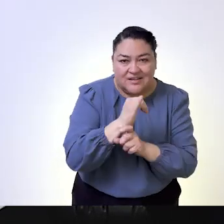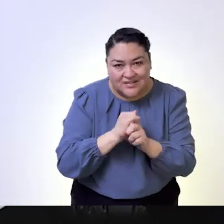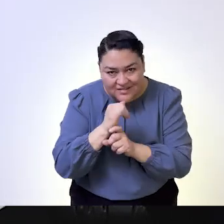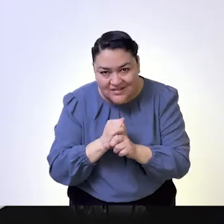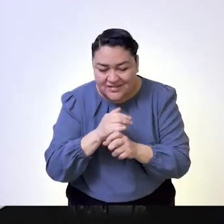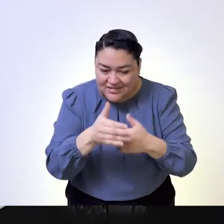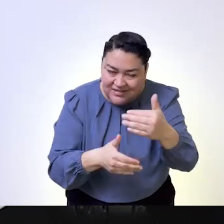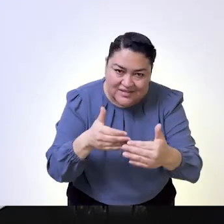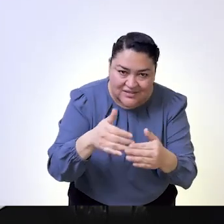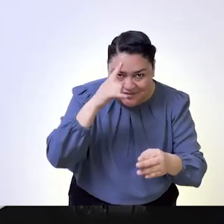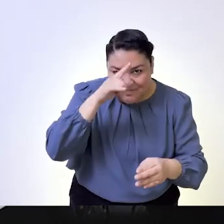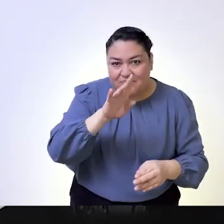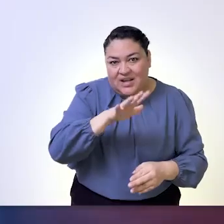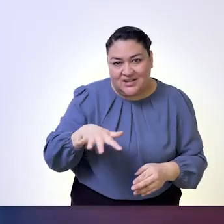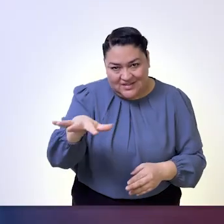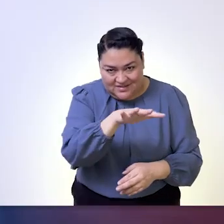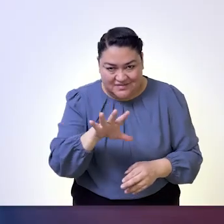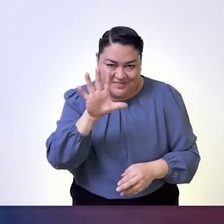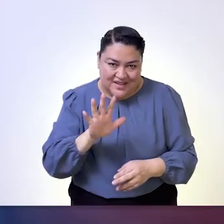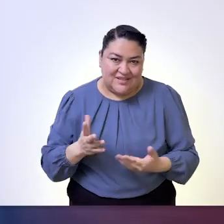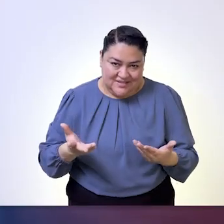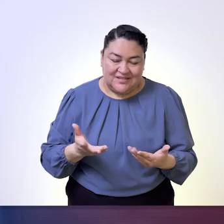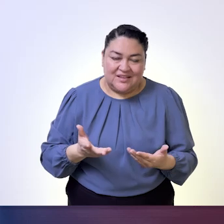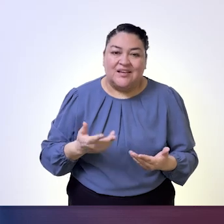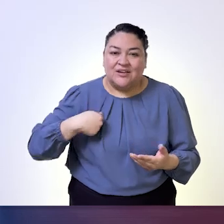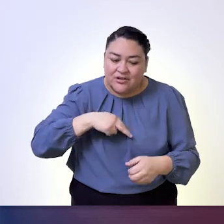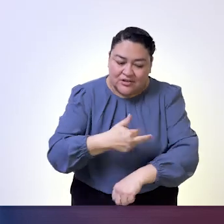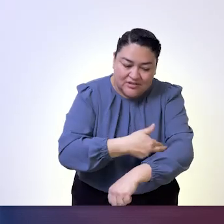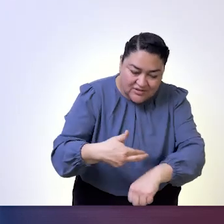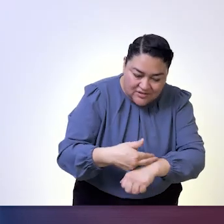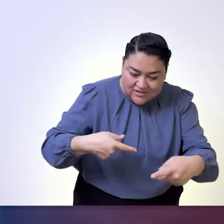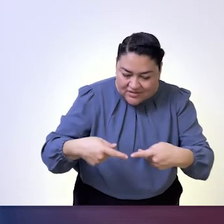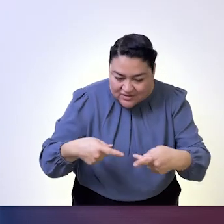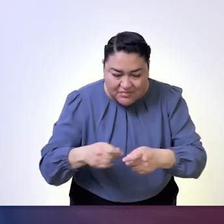lo denominaría cuasi jurisdiccional, porque hacemos